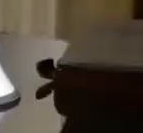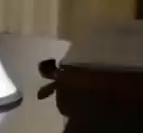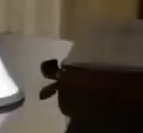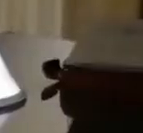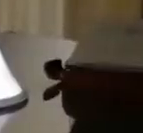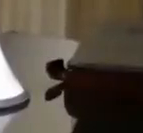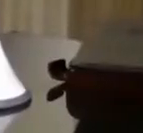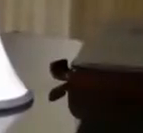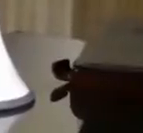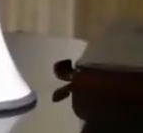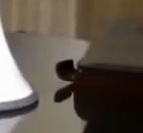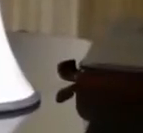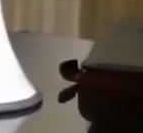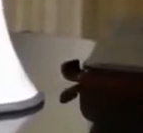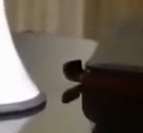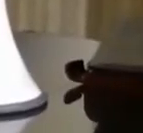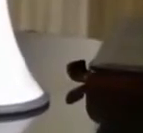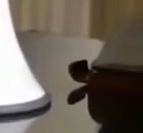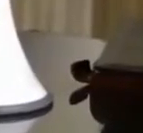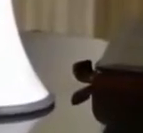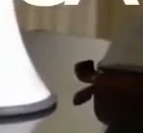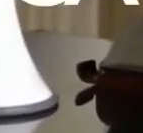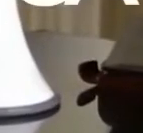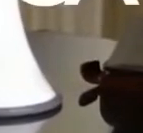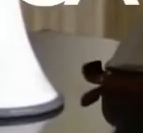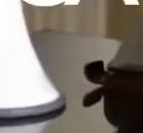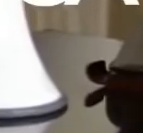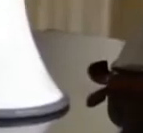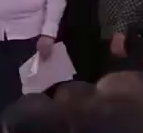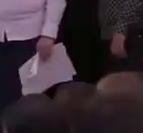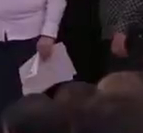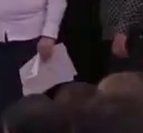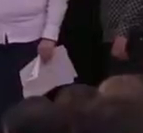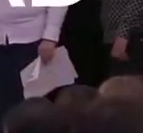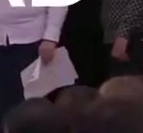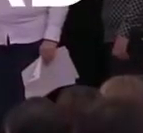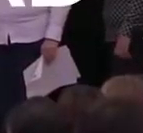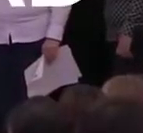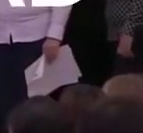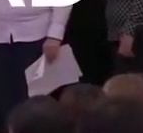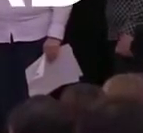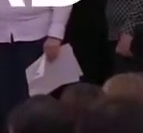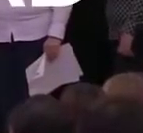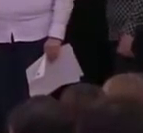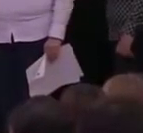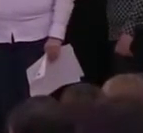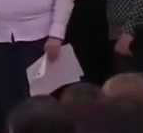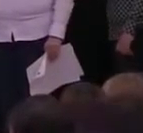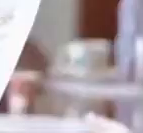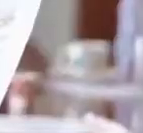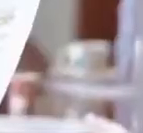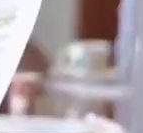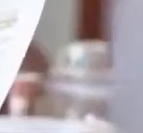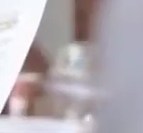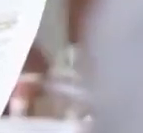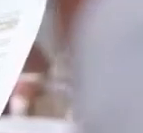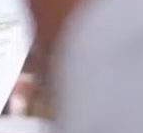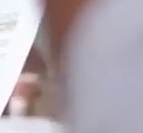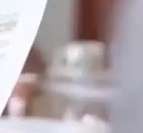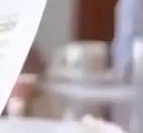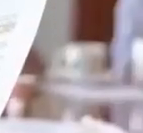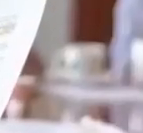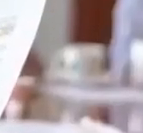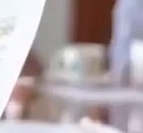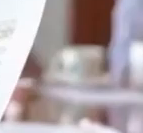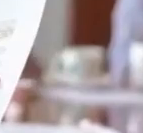Un año después de que los ciudadanos eligieron tener una nueva política para construir una nueva ciudad, nos encontramos frente a los cucuteños con el sagrado